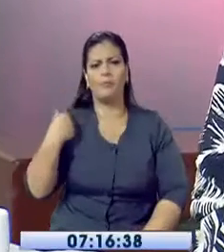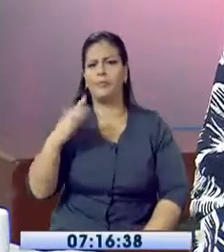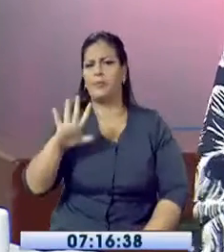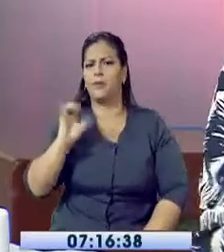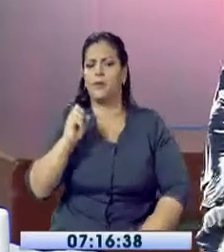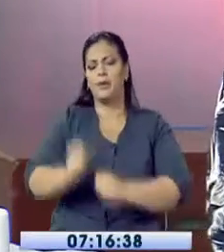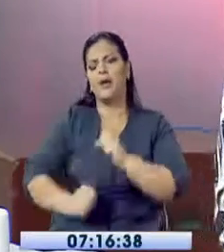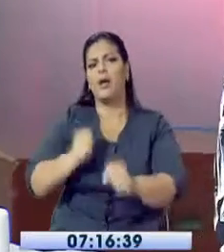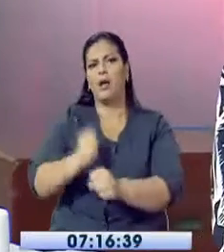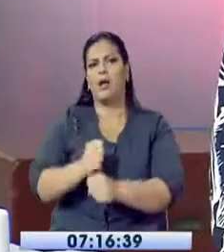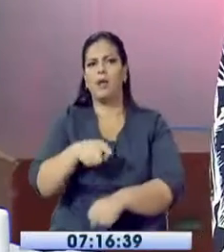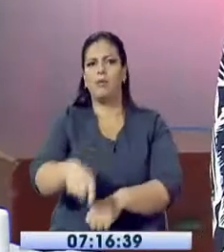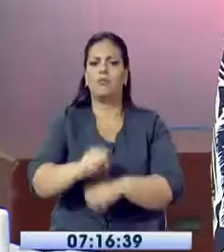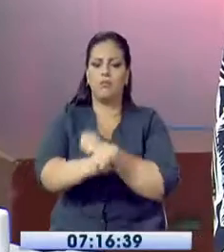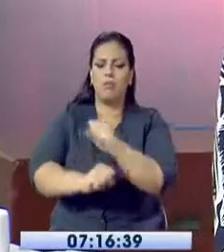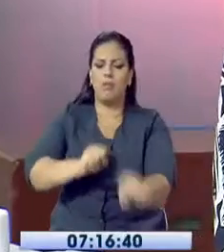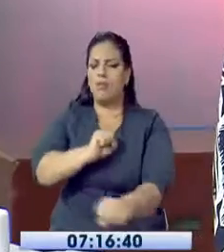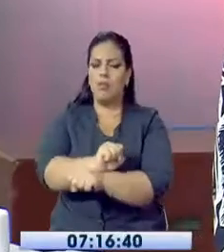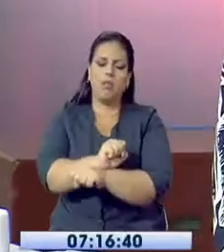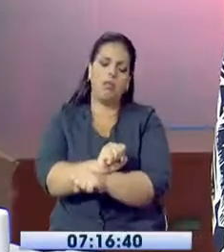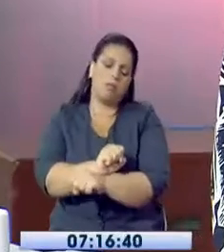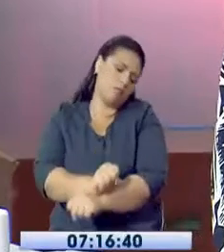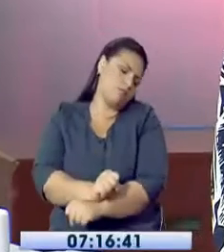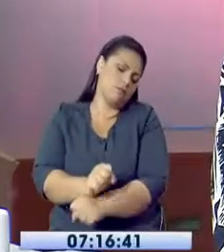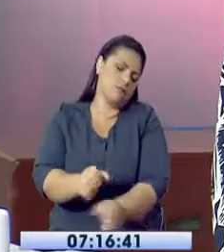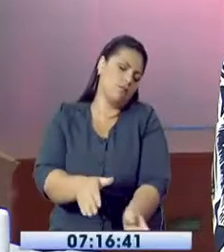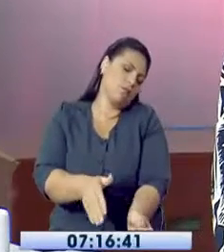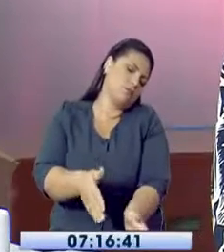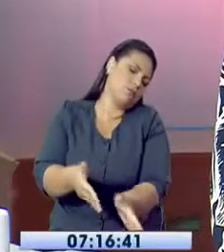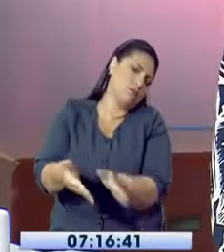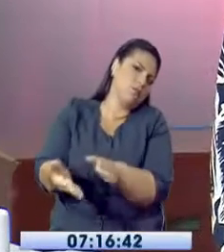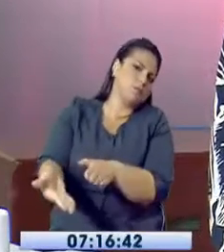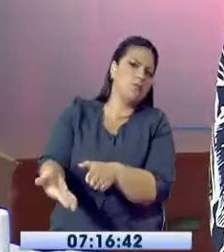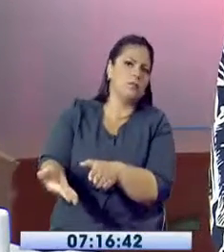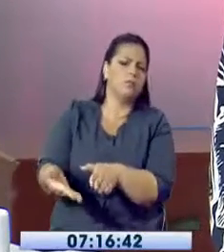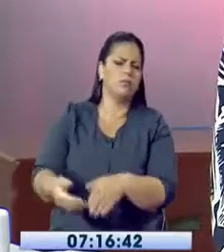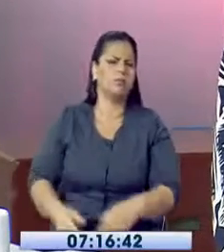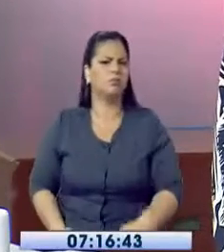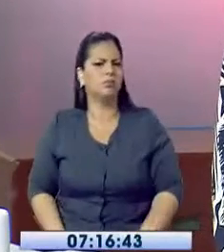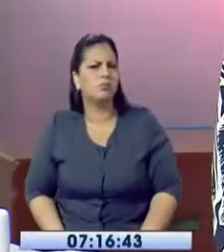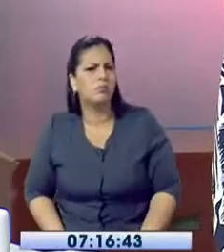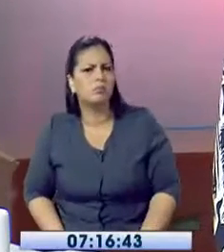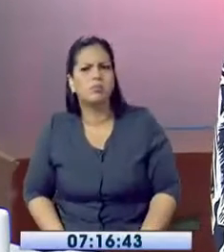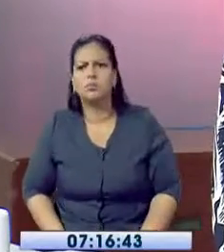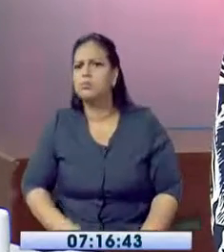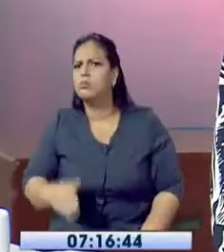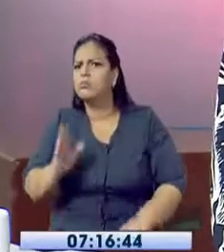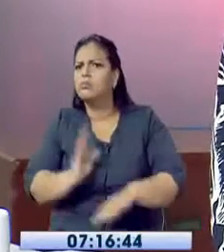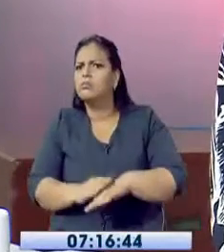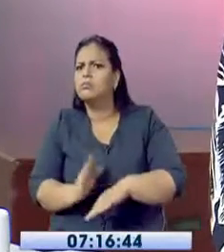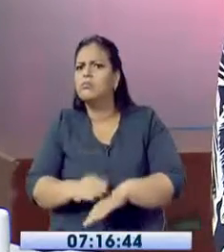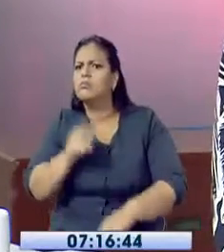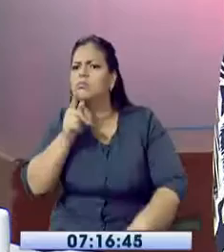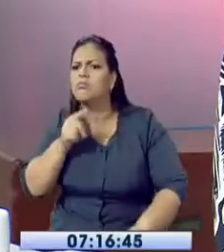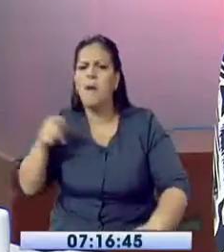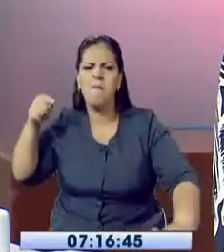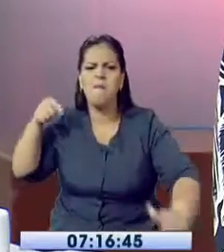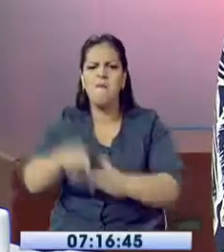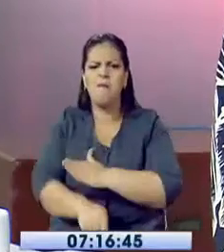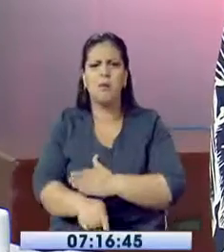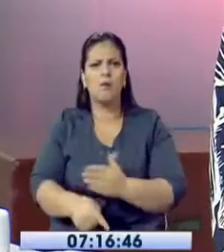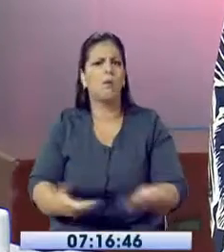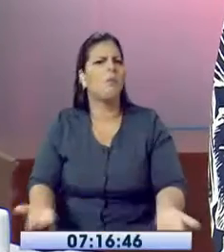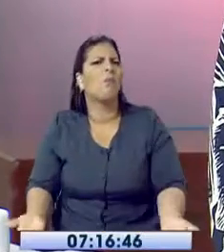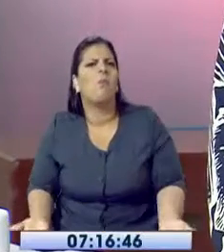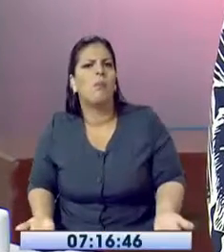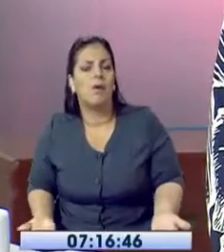uno de los bloques de la ciudadela Sauces 4 al norte de Guayaquil. El crimen, amigos televidentes, habría surgido